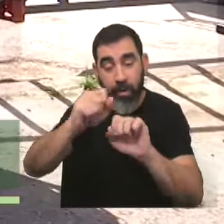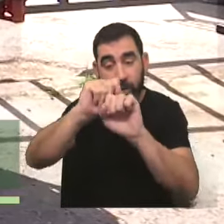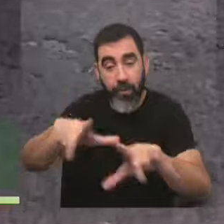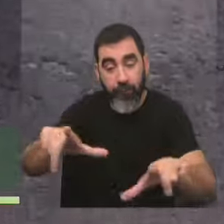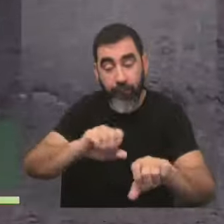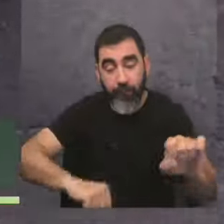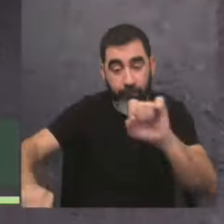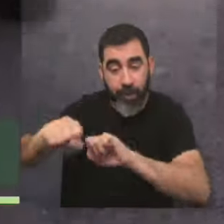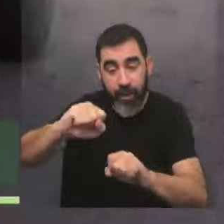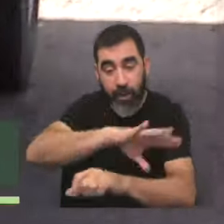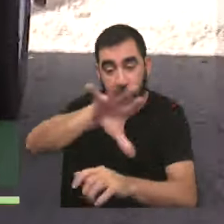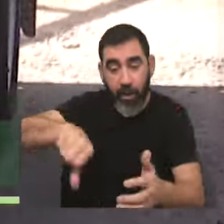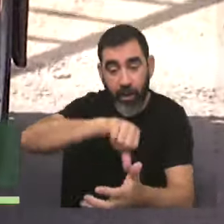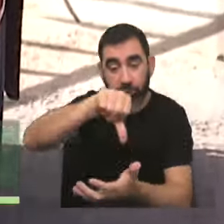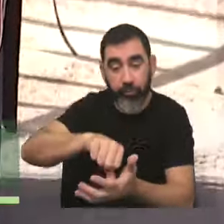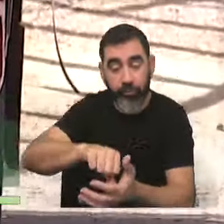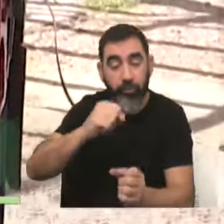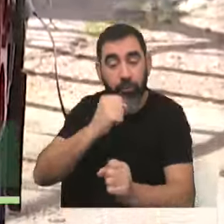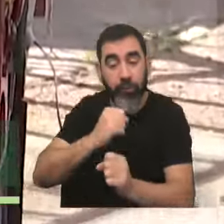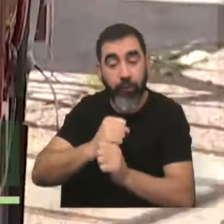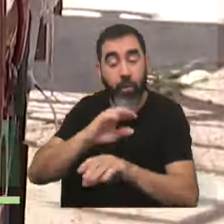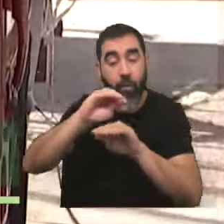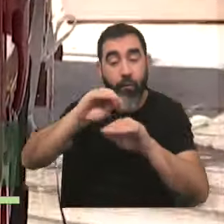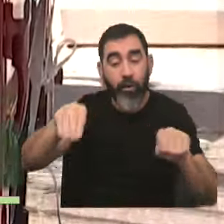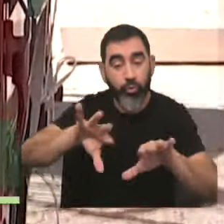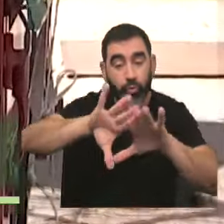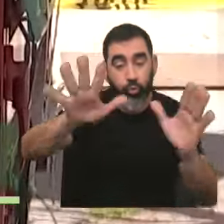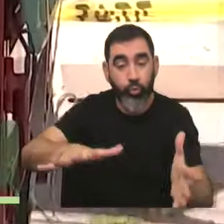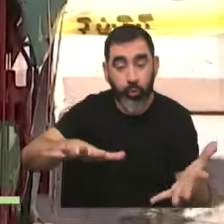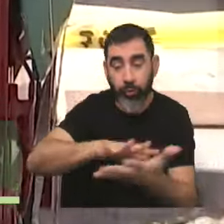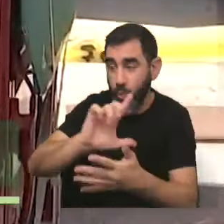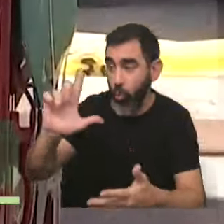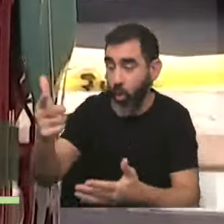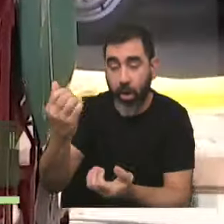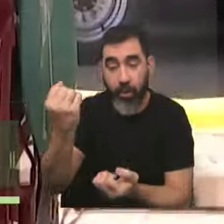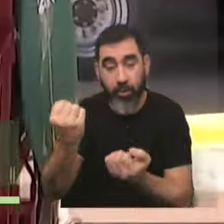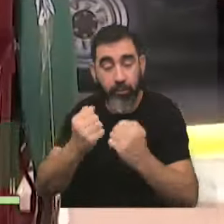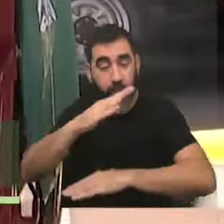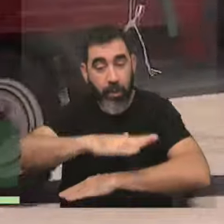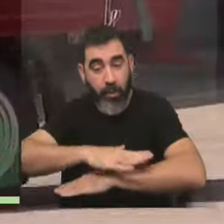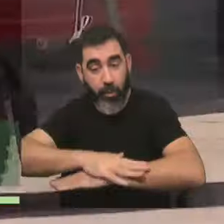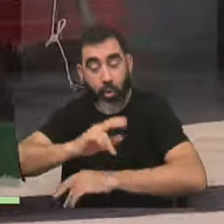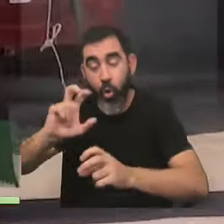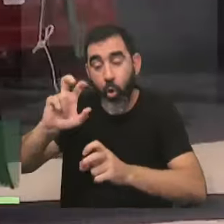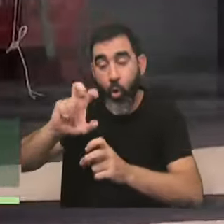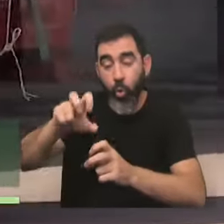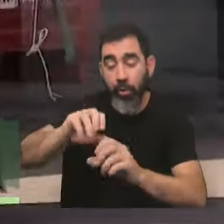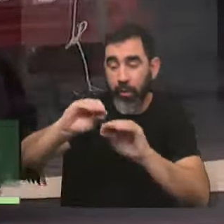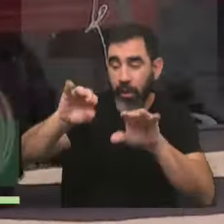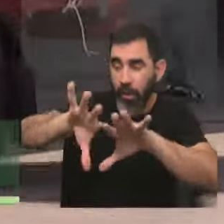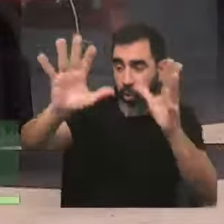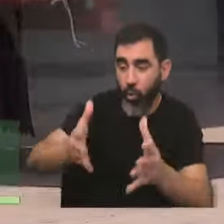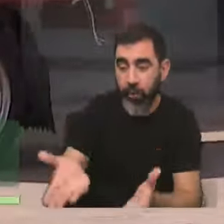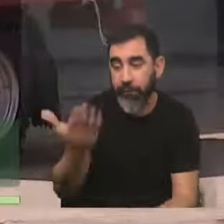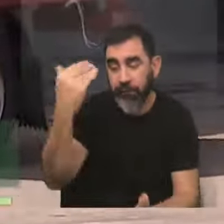ciudad realizando entre otras tareas de recolección de residuos en zonas donde no pasa otro vehículo limpieza de contenedores de bordados retiro de